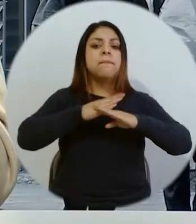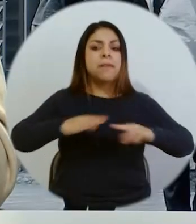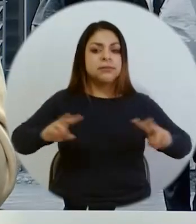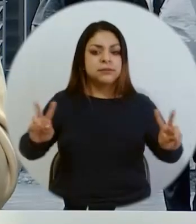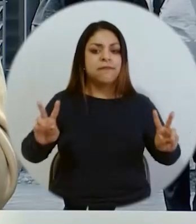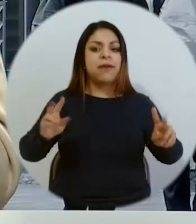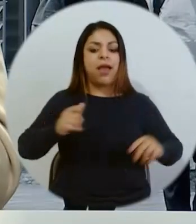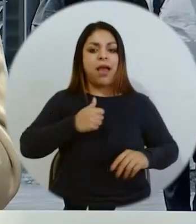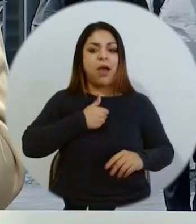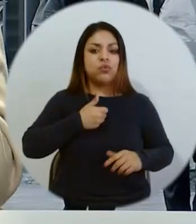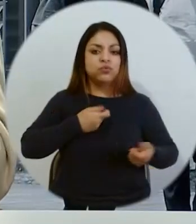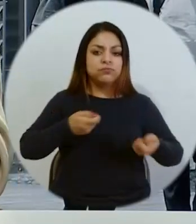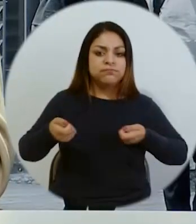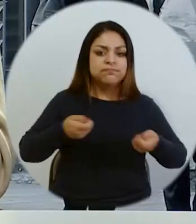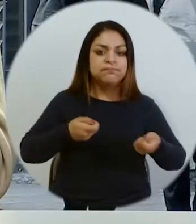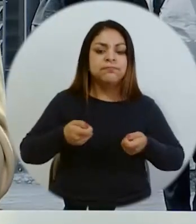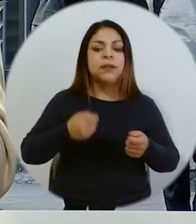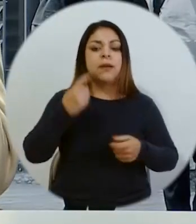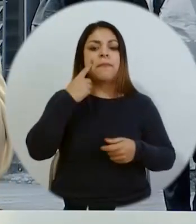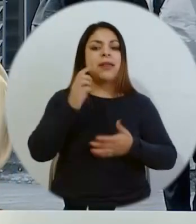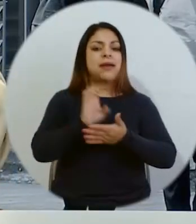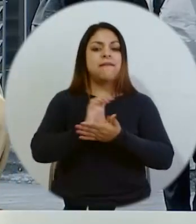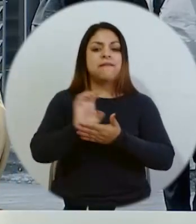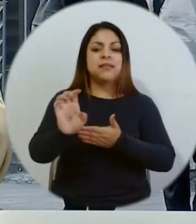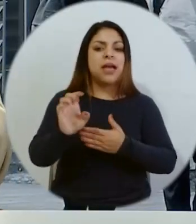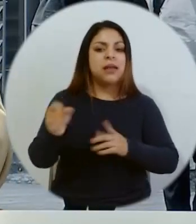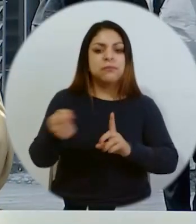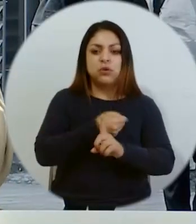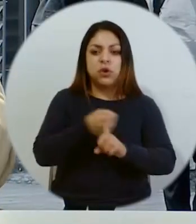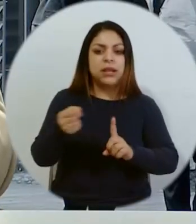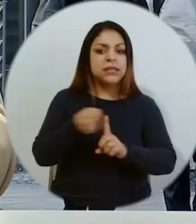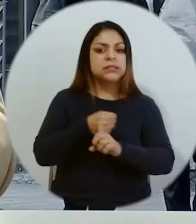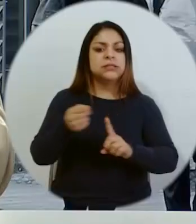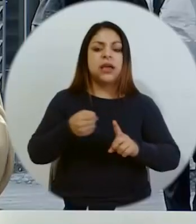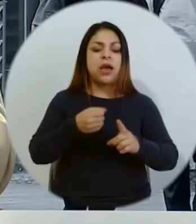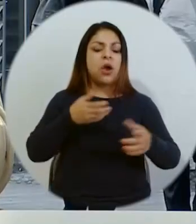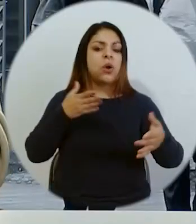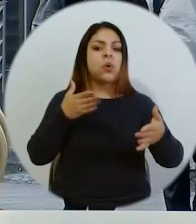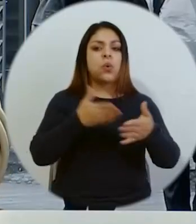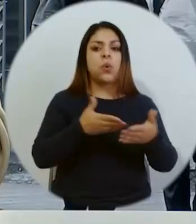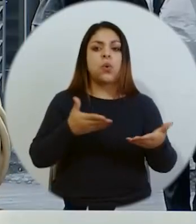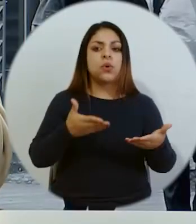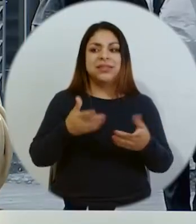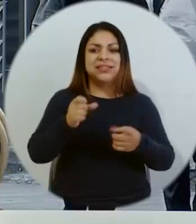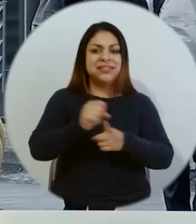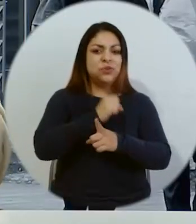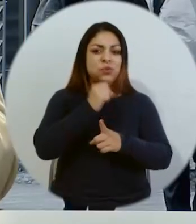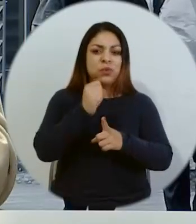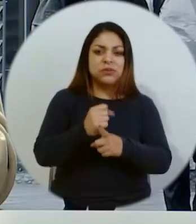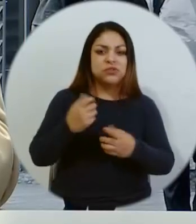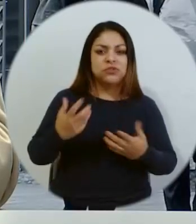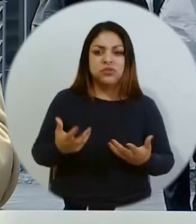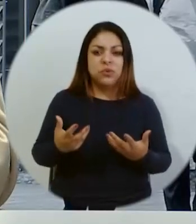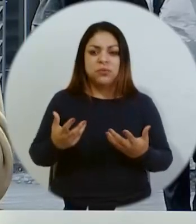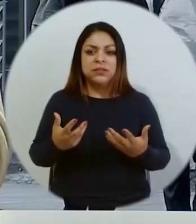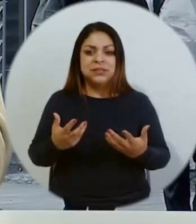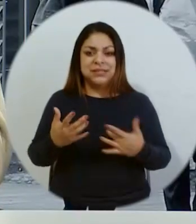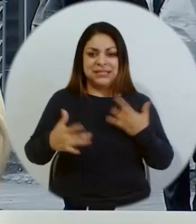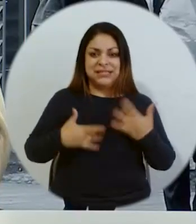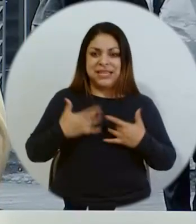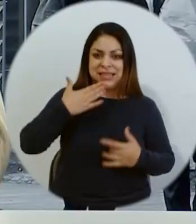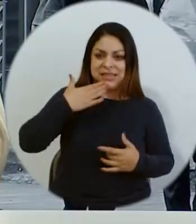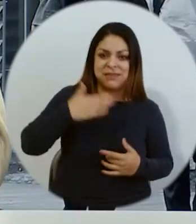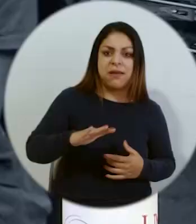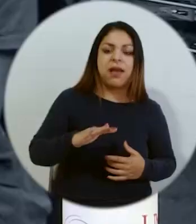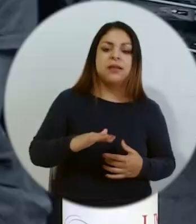se mencionaba aquí, para no actuar de forma violenta contra una situación que me está